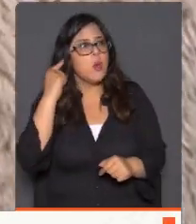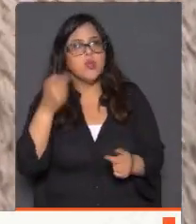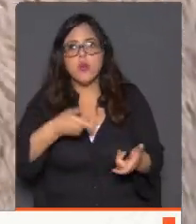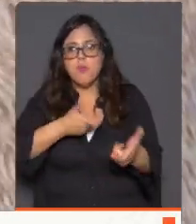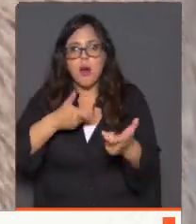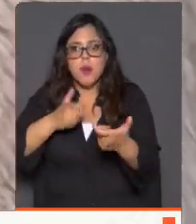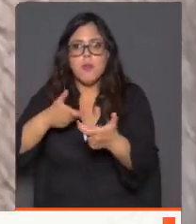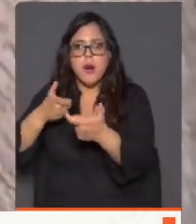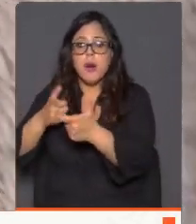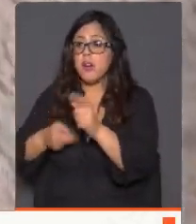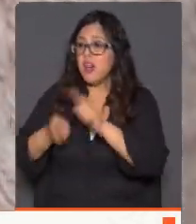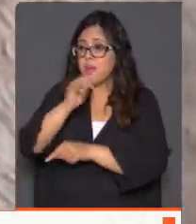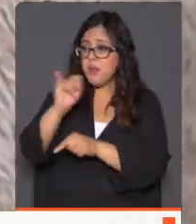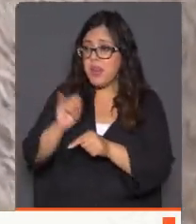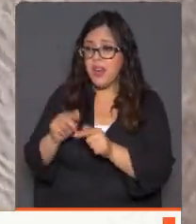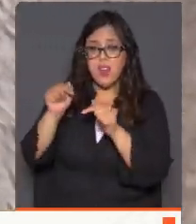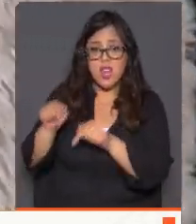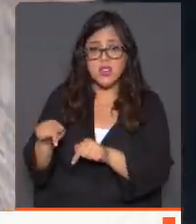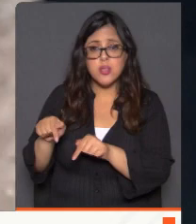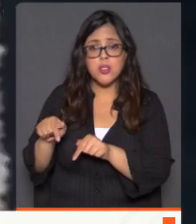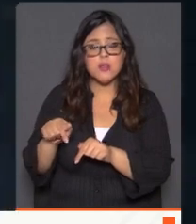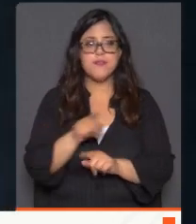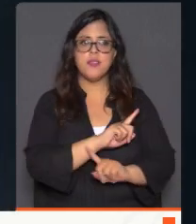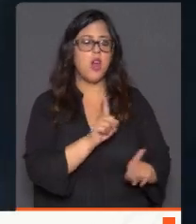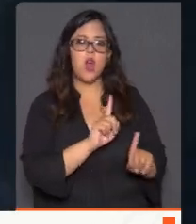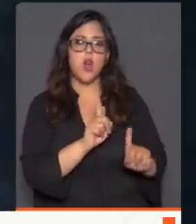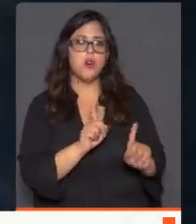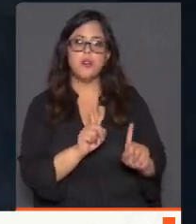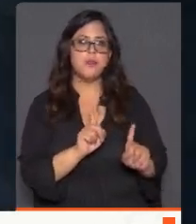ya no es la primera vez que ocurre mucho así